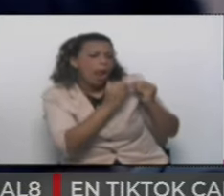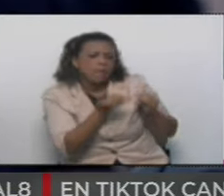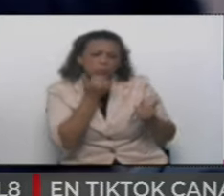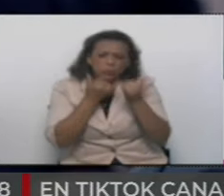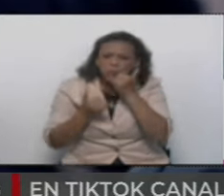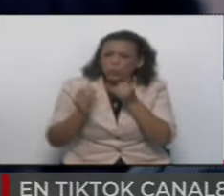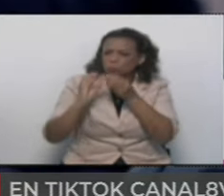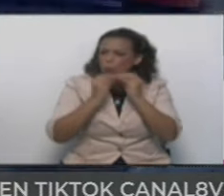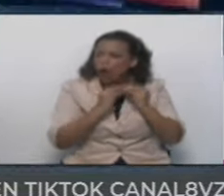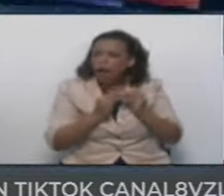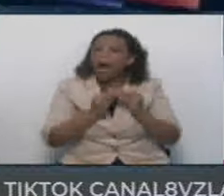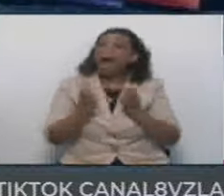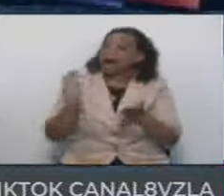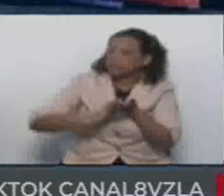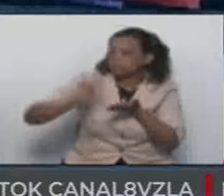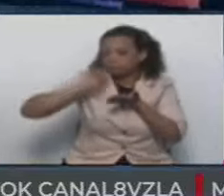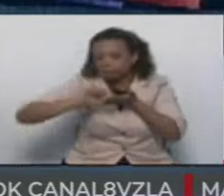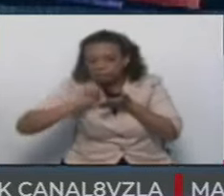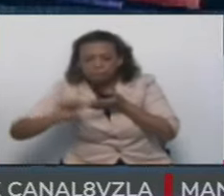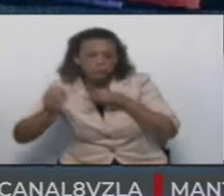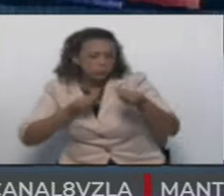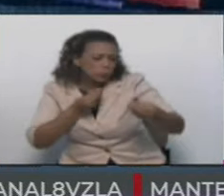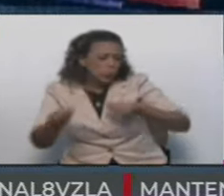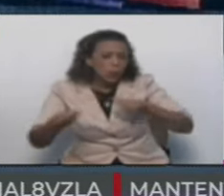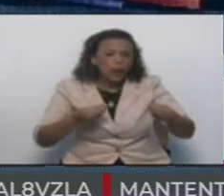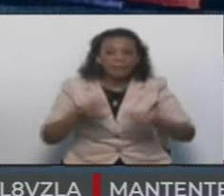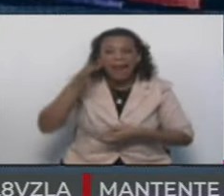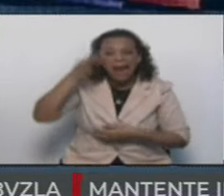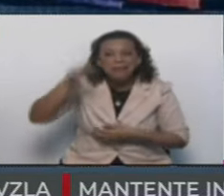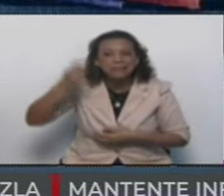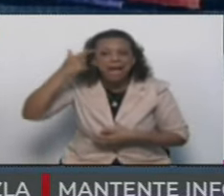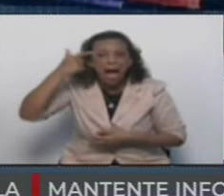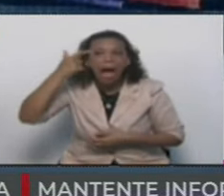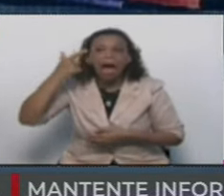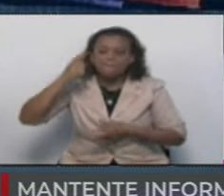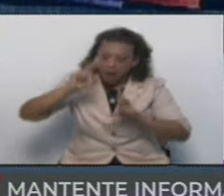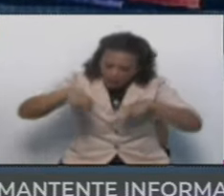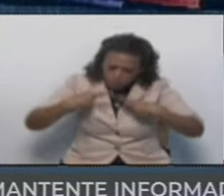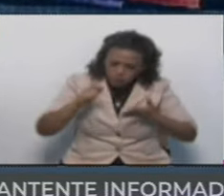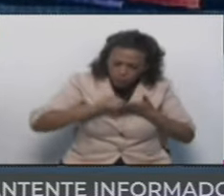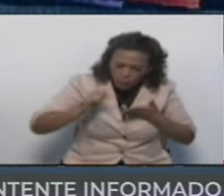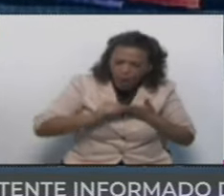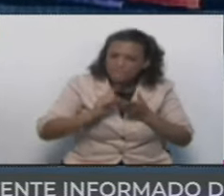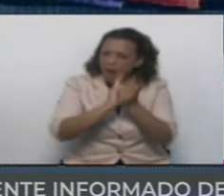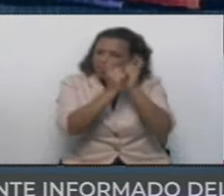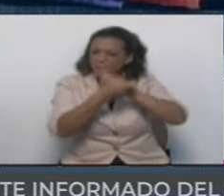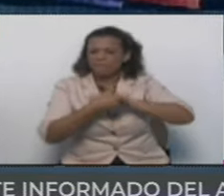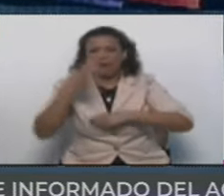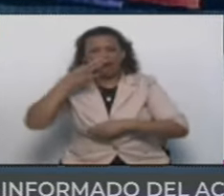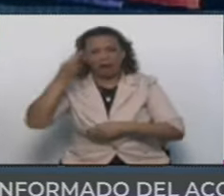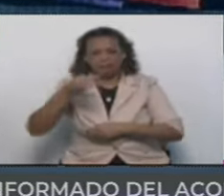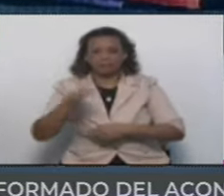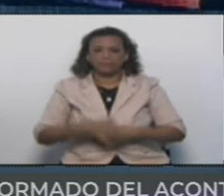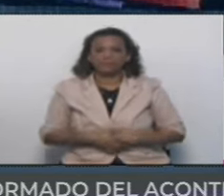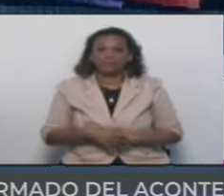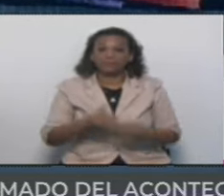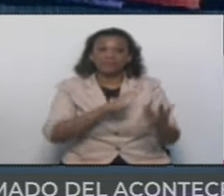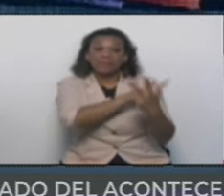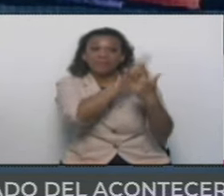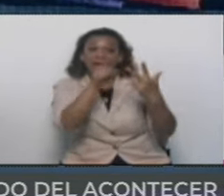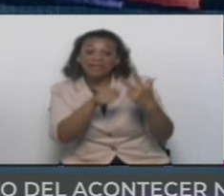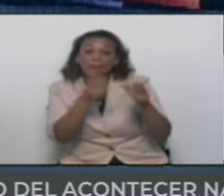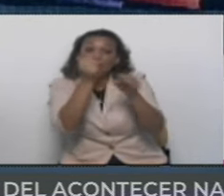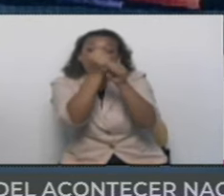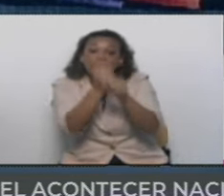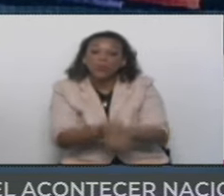de alimentación permanente de la realidad para la realidad y para transformar la realidad. Hay tres productos que estamos